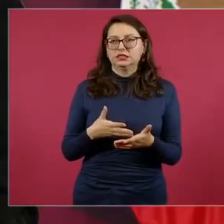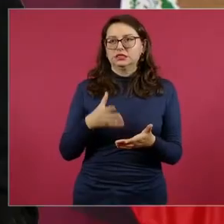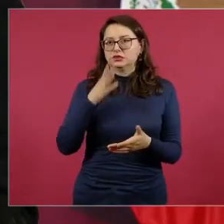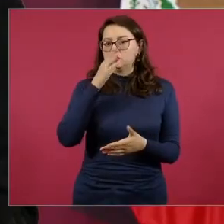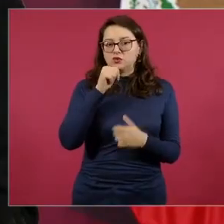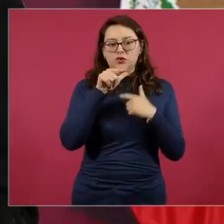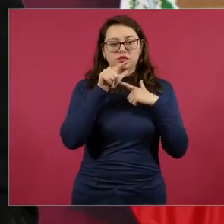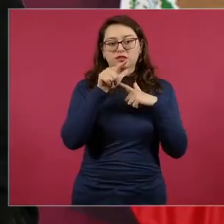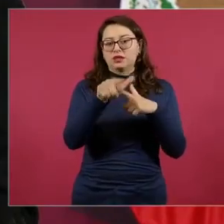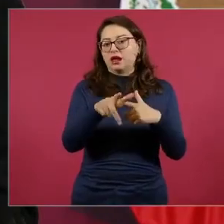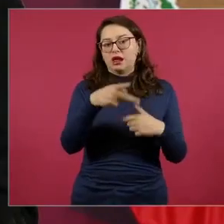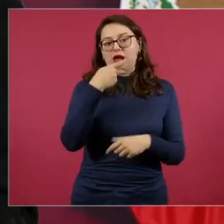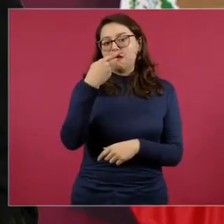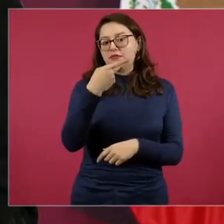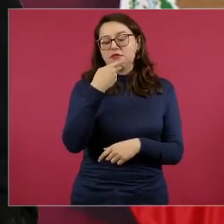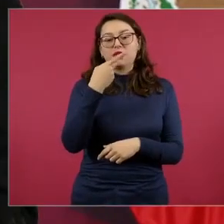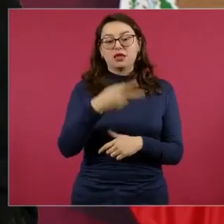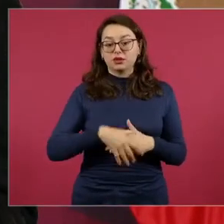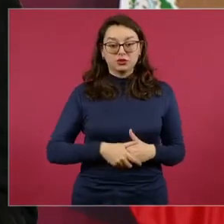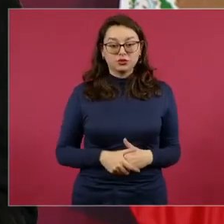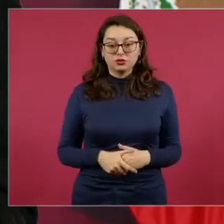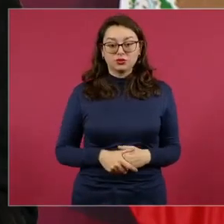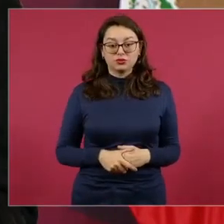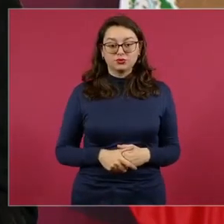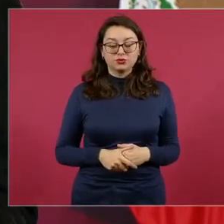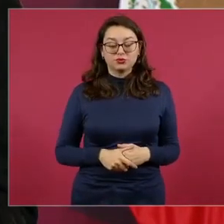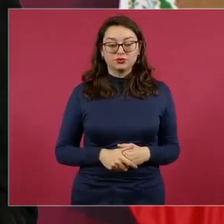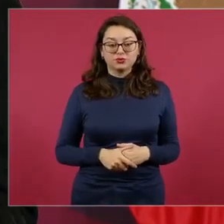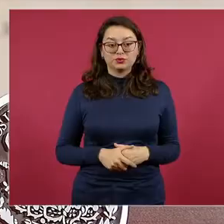del discurso o de la conversación.